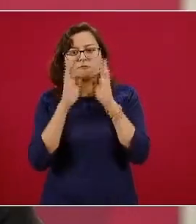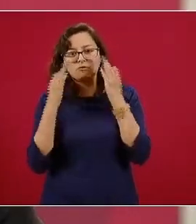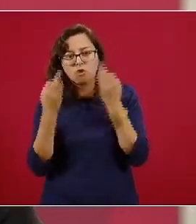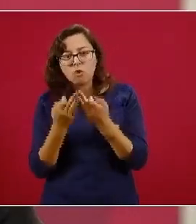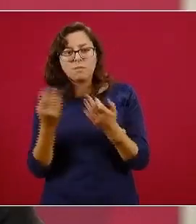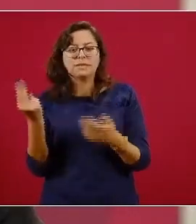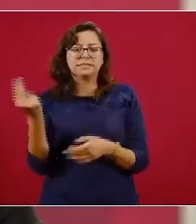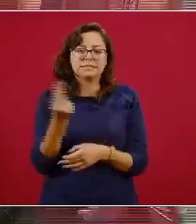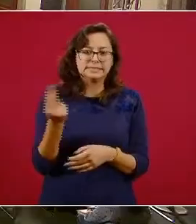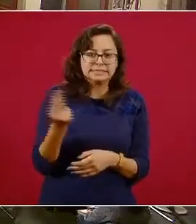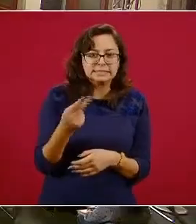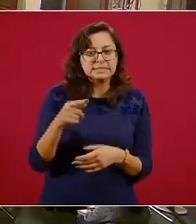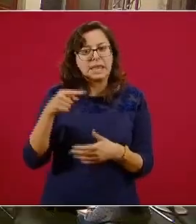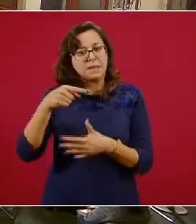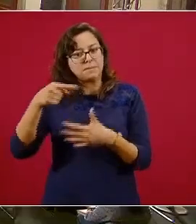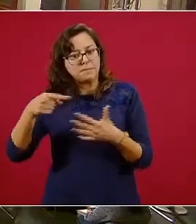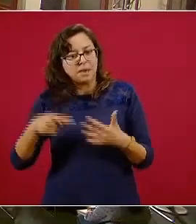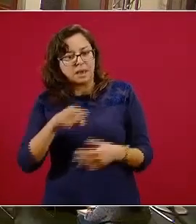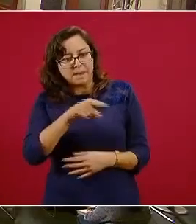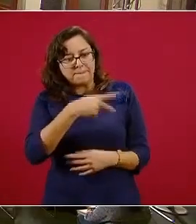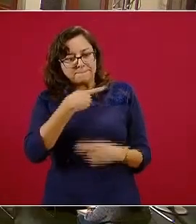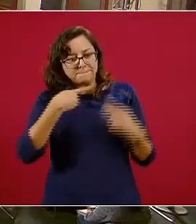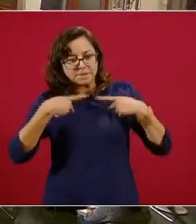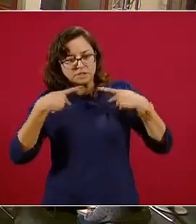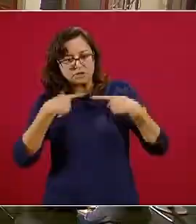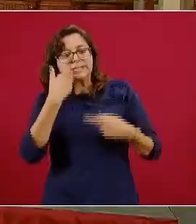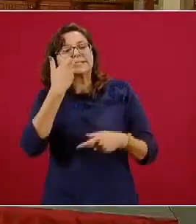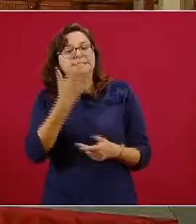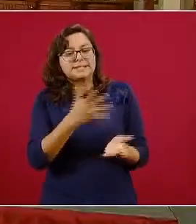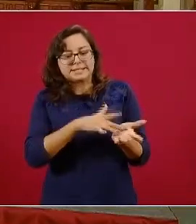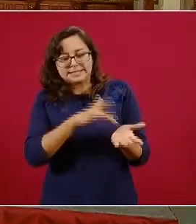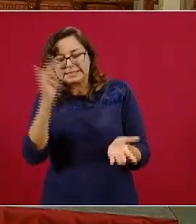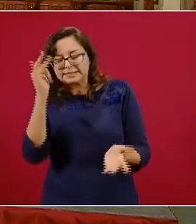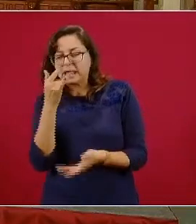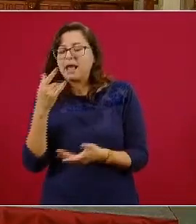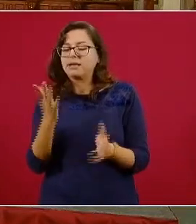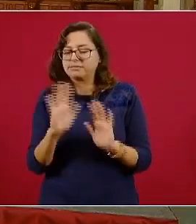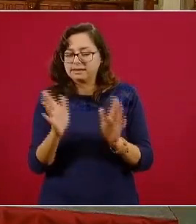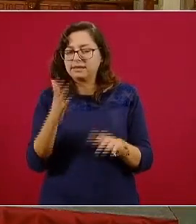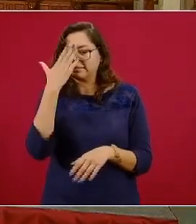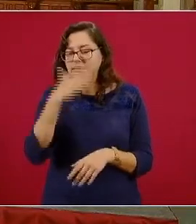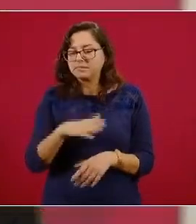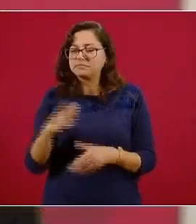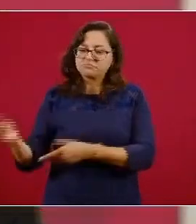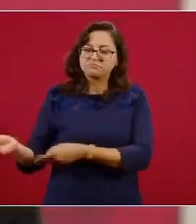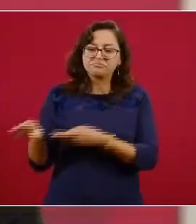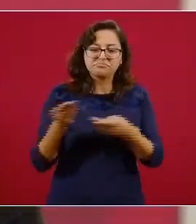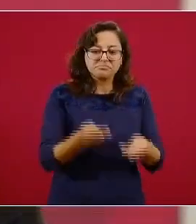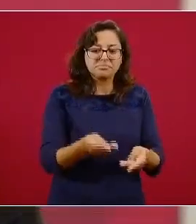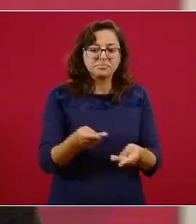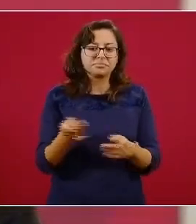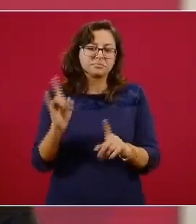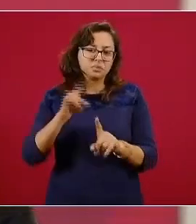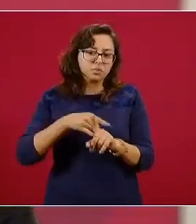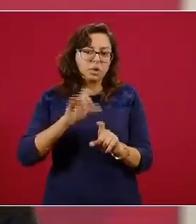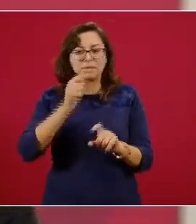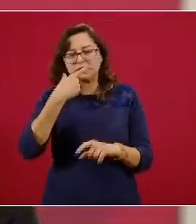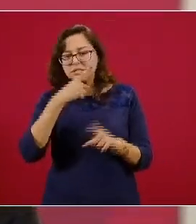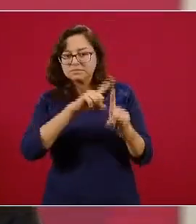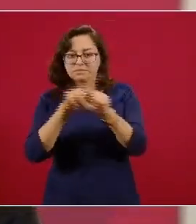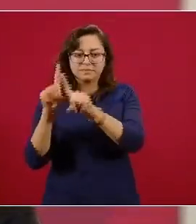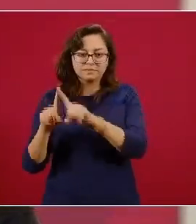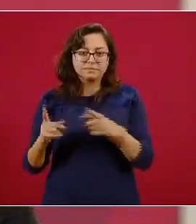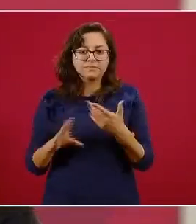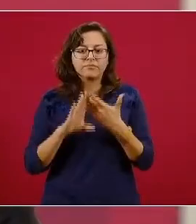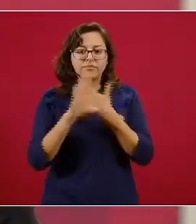preferencias de la persona que se acerca a solicitar un método anticonceptivo. Y esto está dependiente, primero que nada, de que la